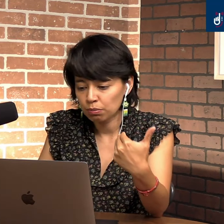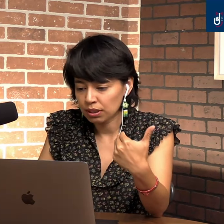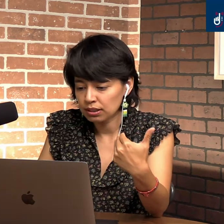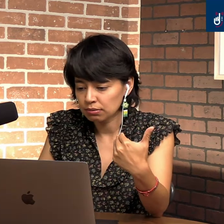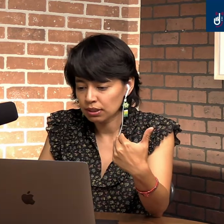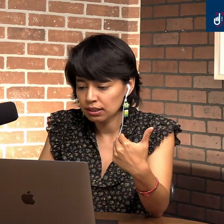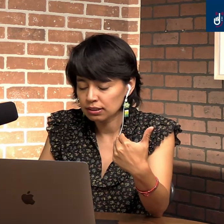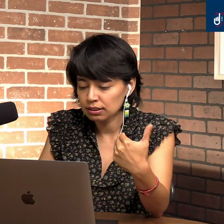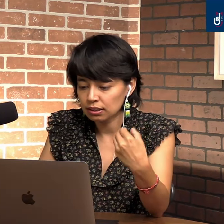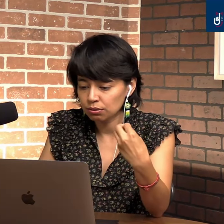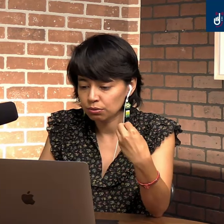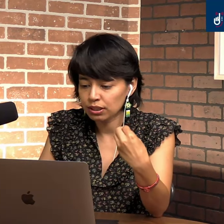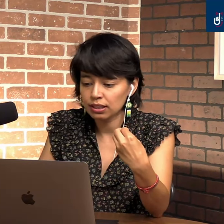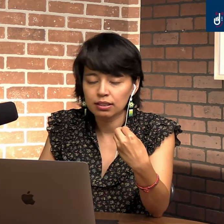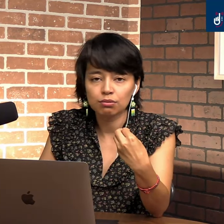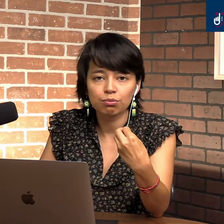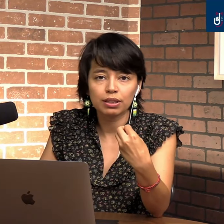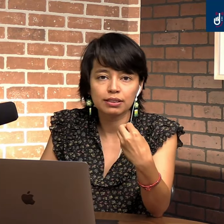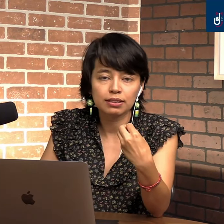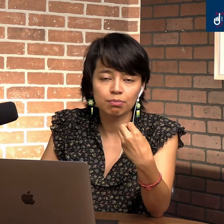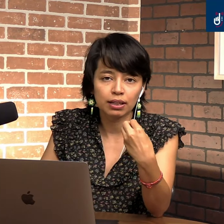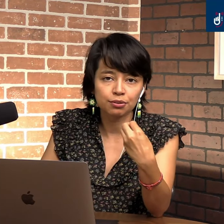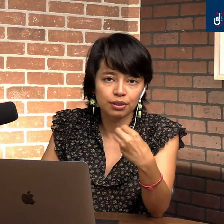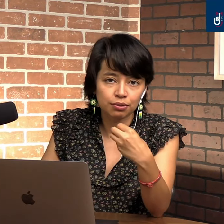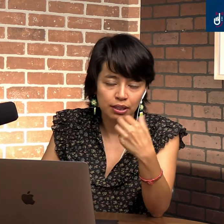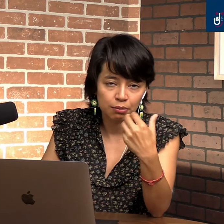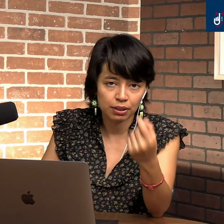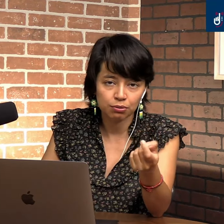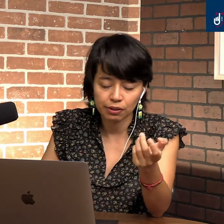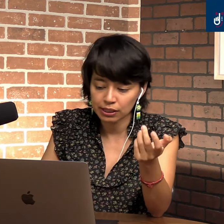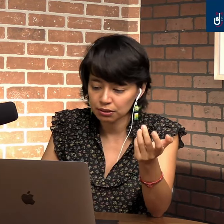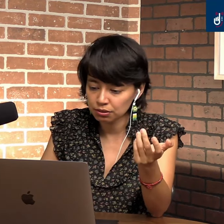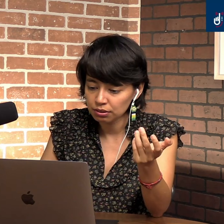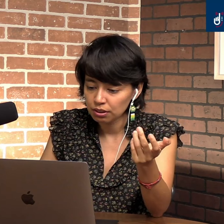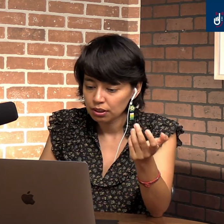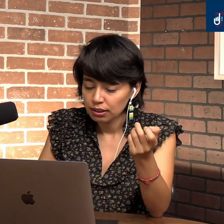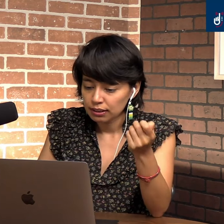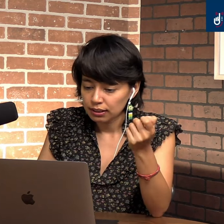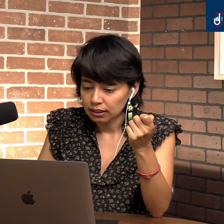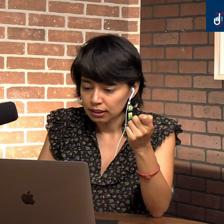grupo de padres y madres de los 43 normalistas en Palacio Nacional en más de una ocasión,